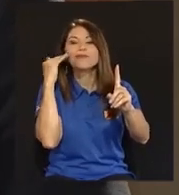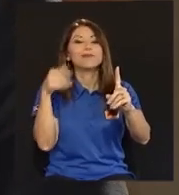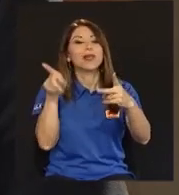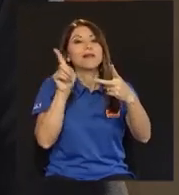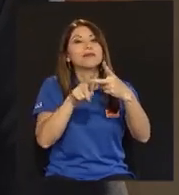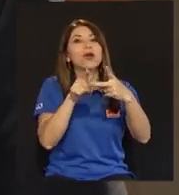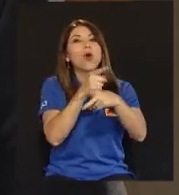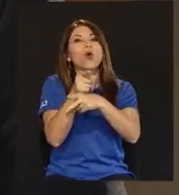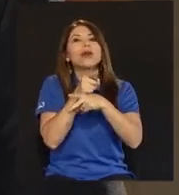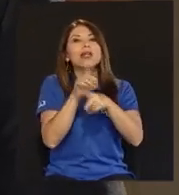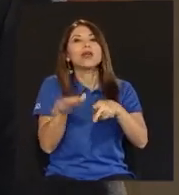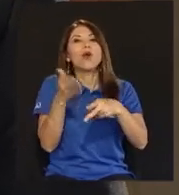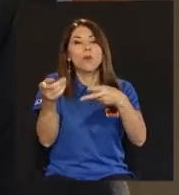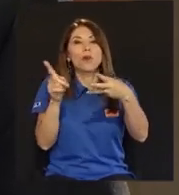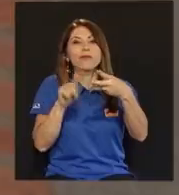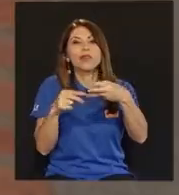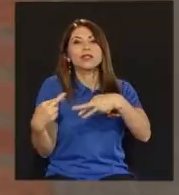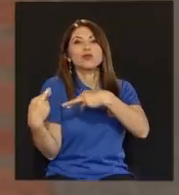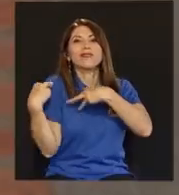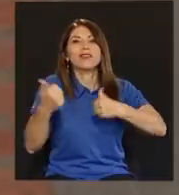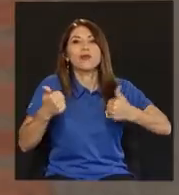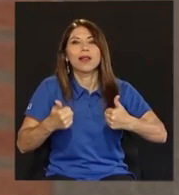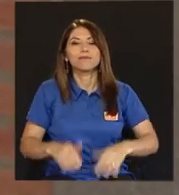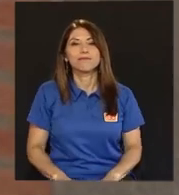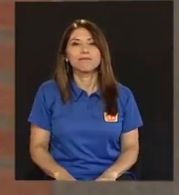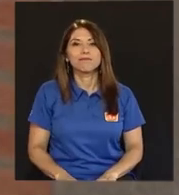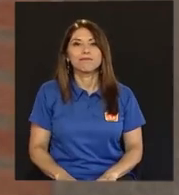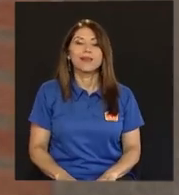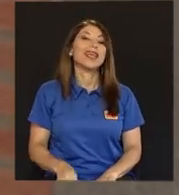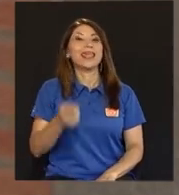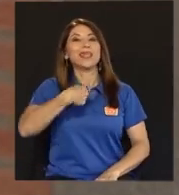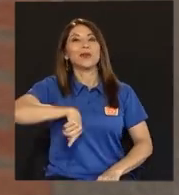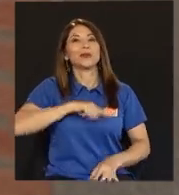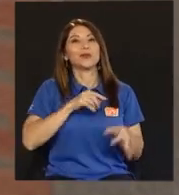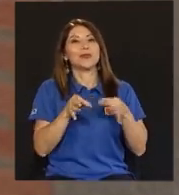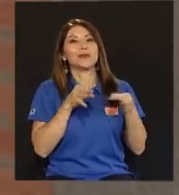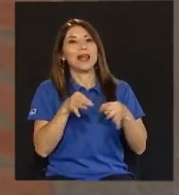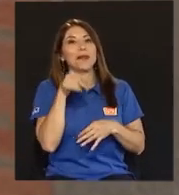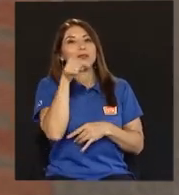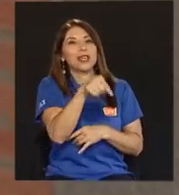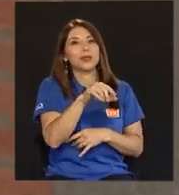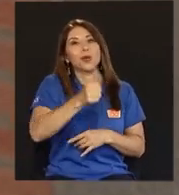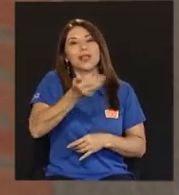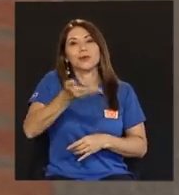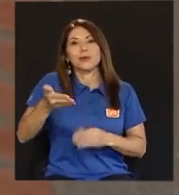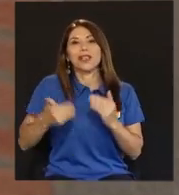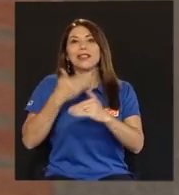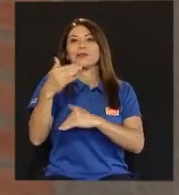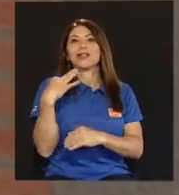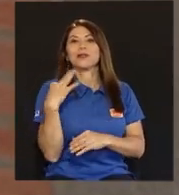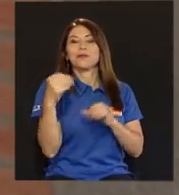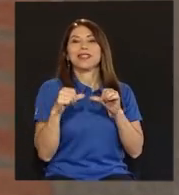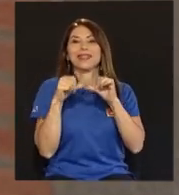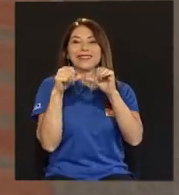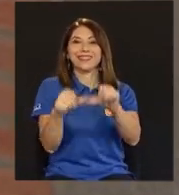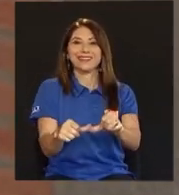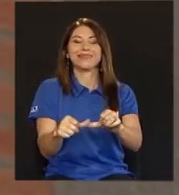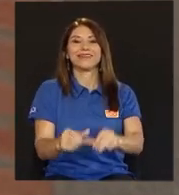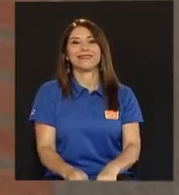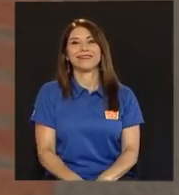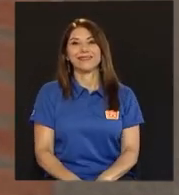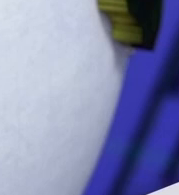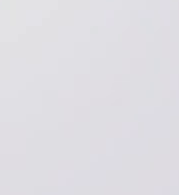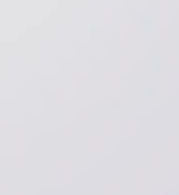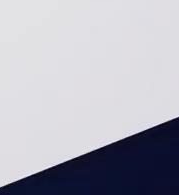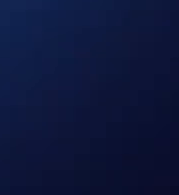qué responsabilidad tuvo en eso. Y nosotros, don Roger, explicaremos eso y otras cosas una vez que el canal nos invite a hacerlo. Okay. Regresamos.